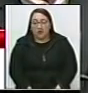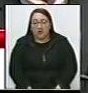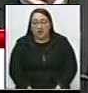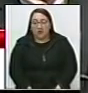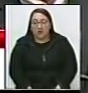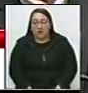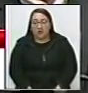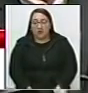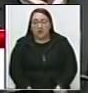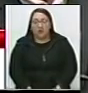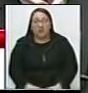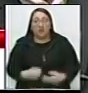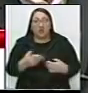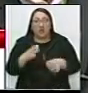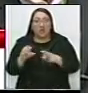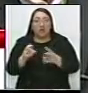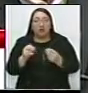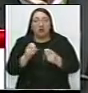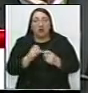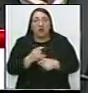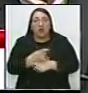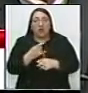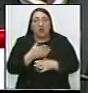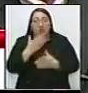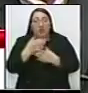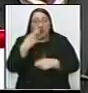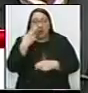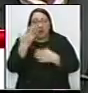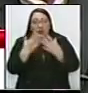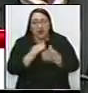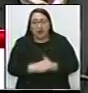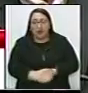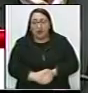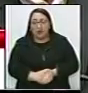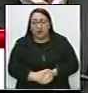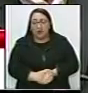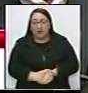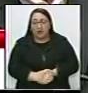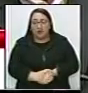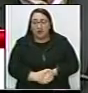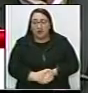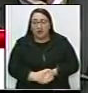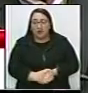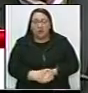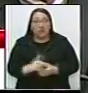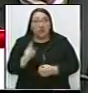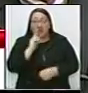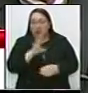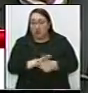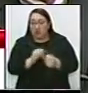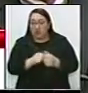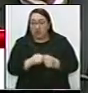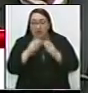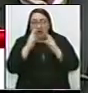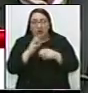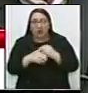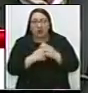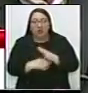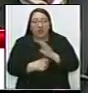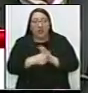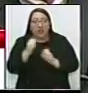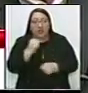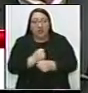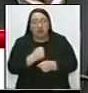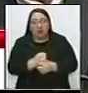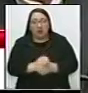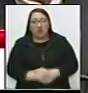que han generado graves daños ambientales y deforestación, que no están cumpliendo con el respeto de los derechos